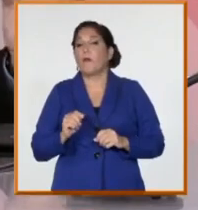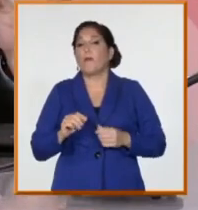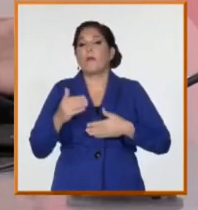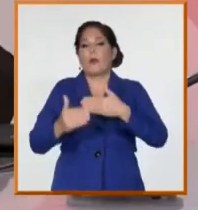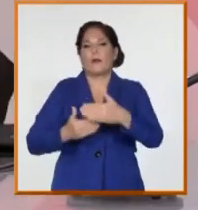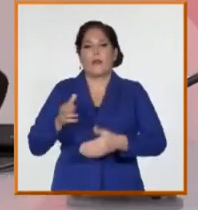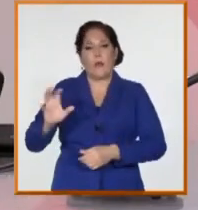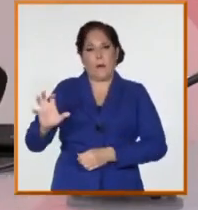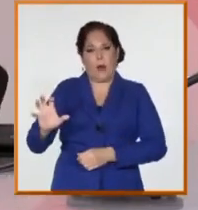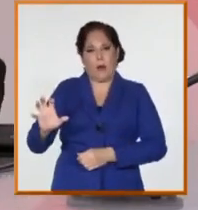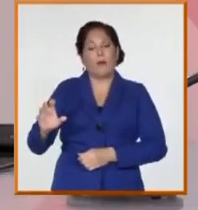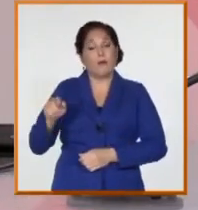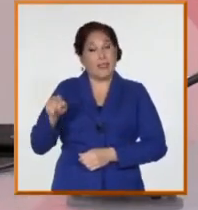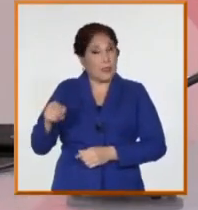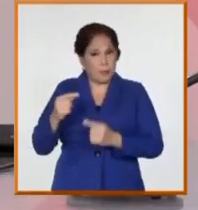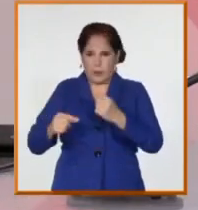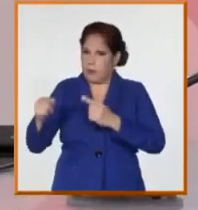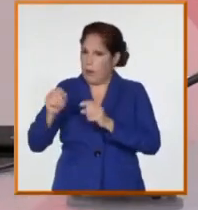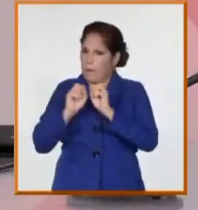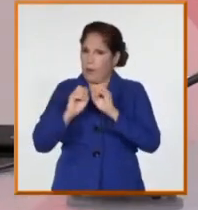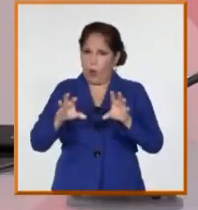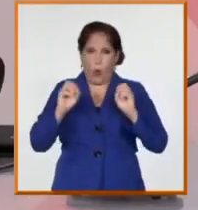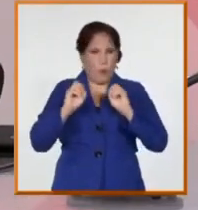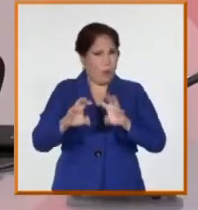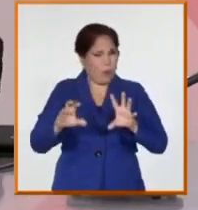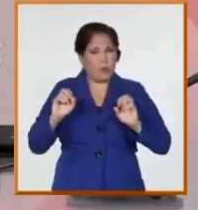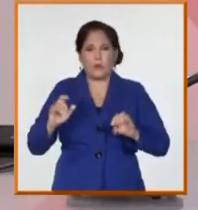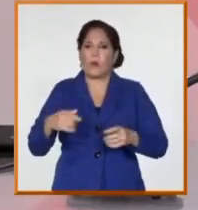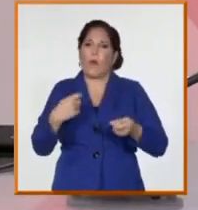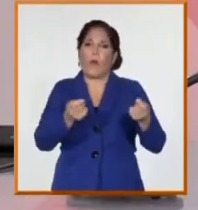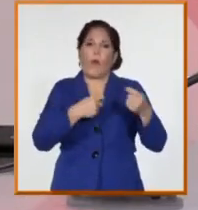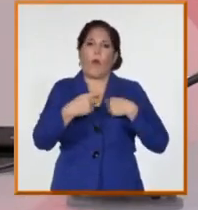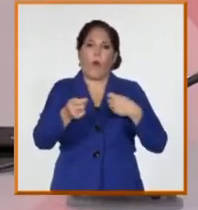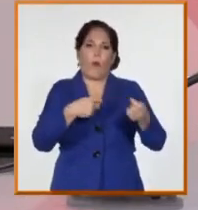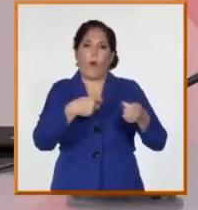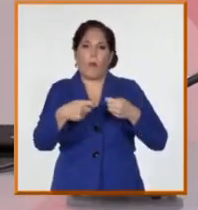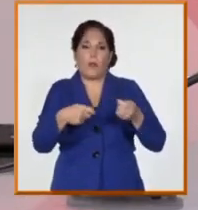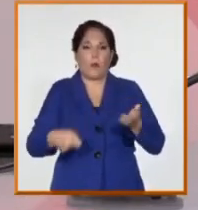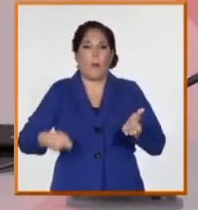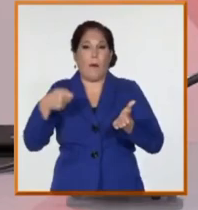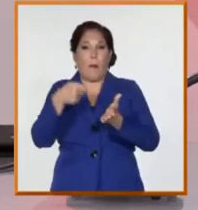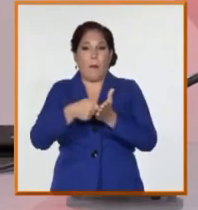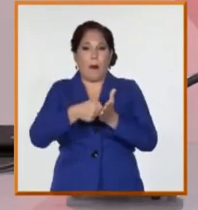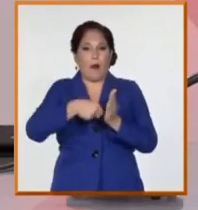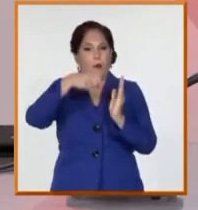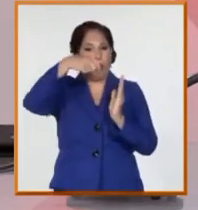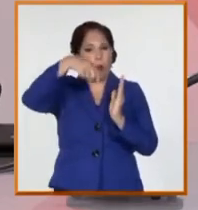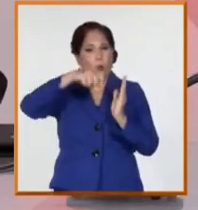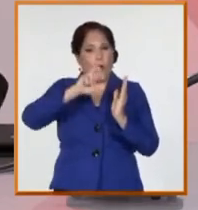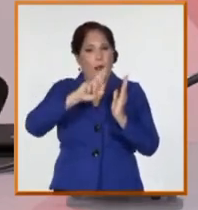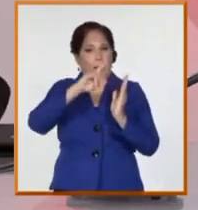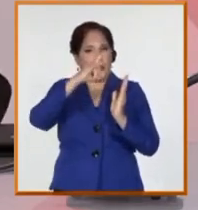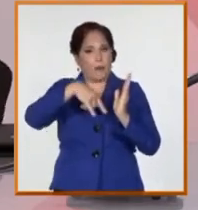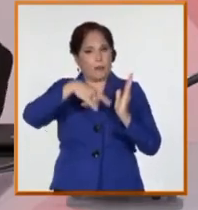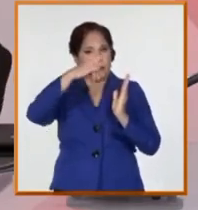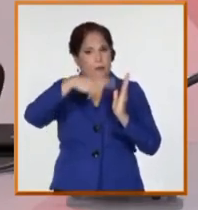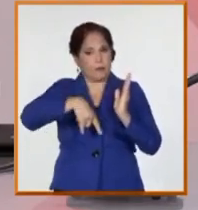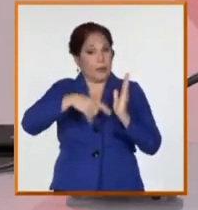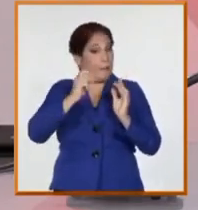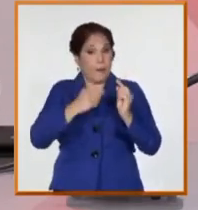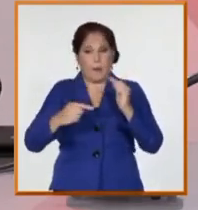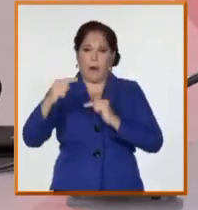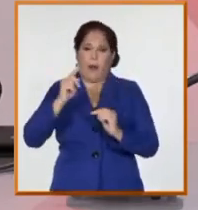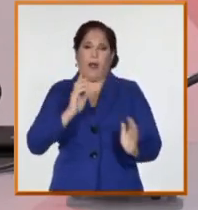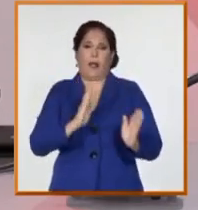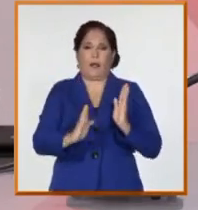en sentido general pero sobre todo de promoción del comercio electrónico y los pagos digitales en el país y que es esta primera